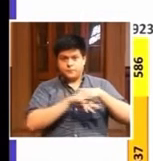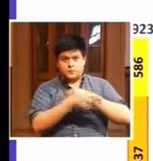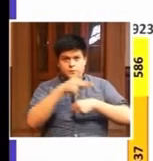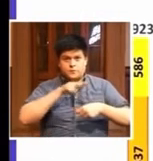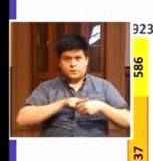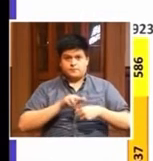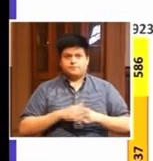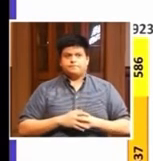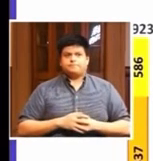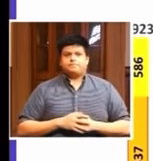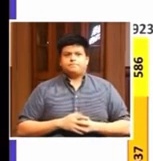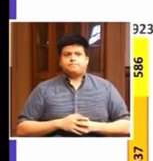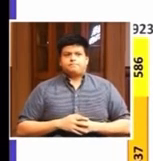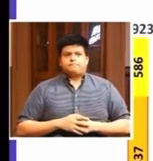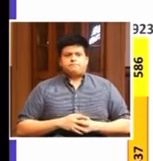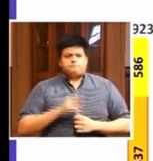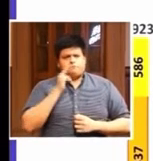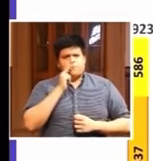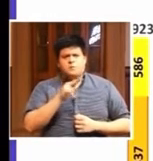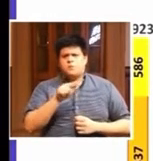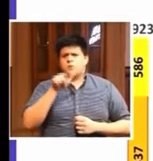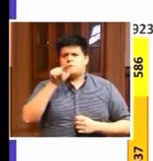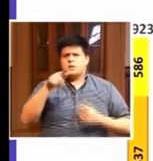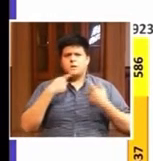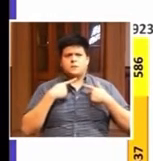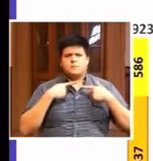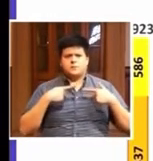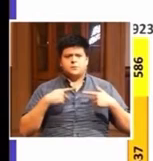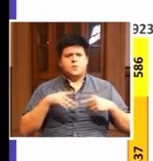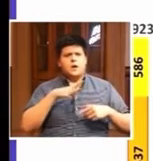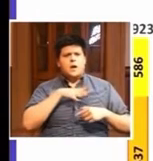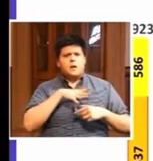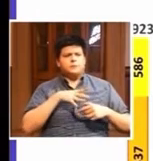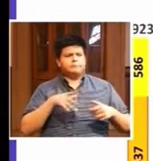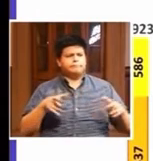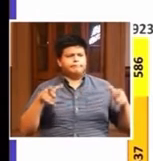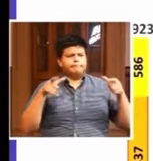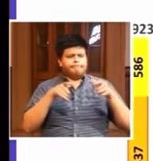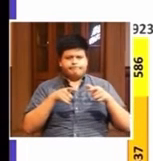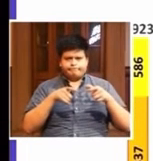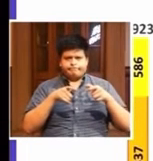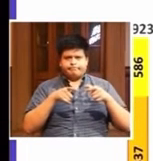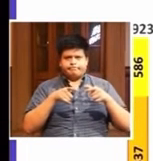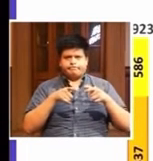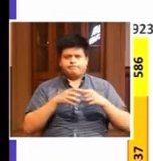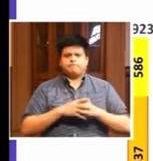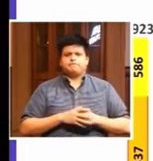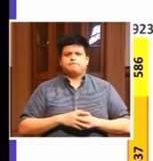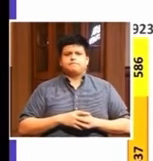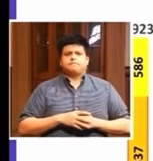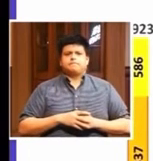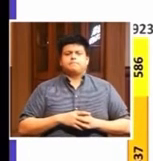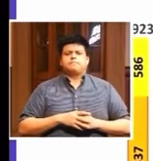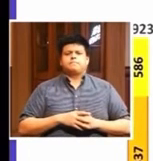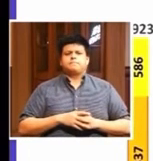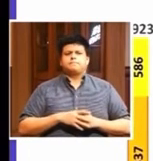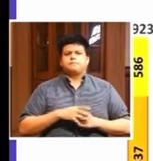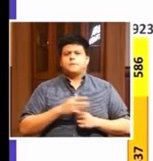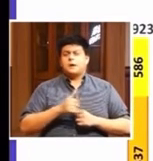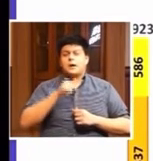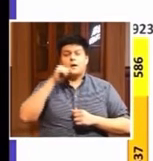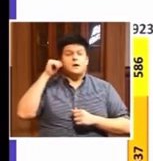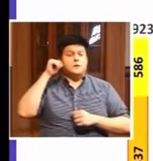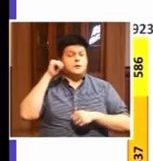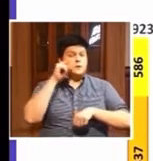hospitalizados tenemos 17 pacientes 17 pacientes menos